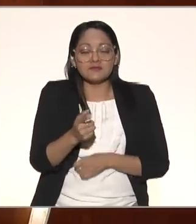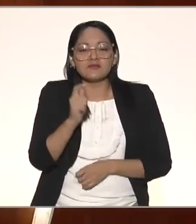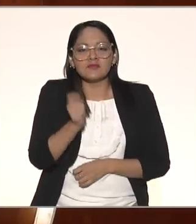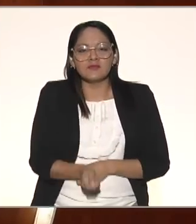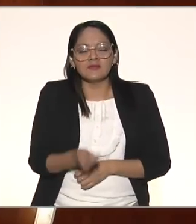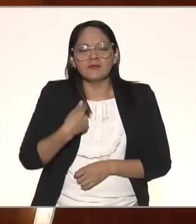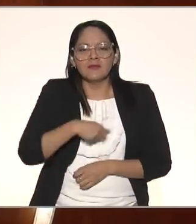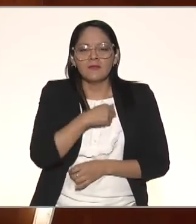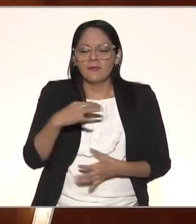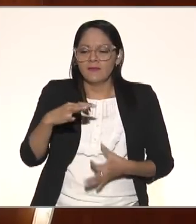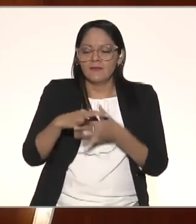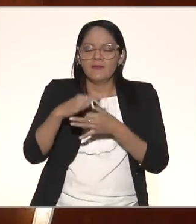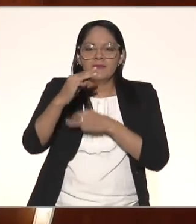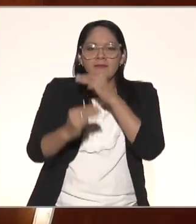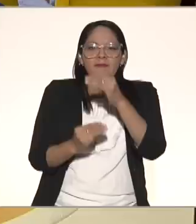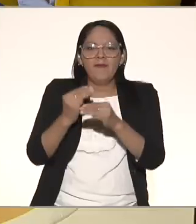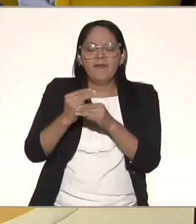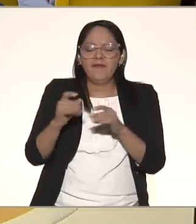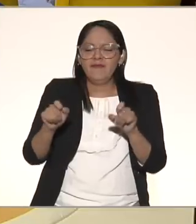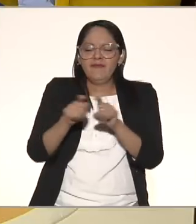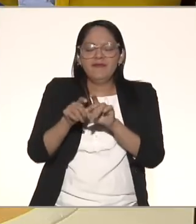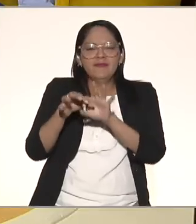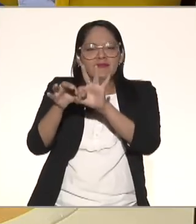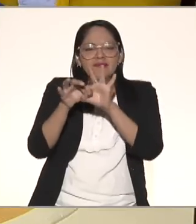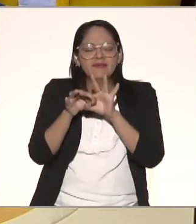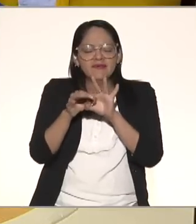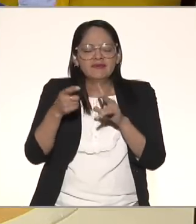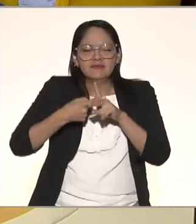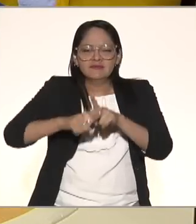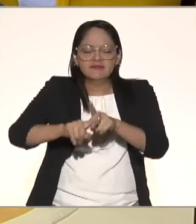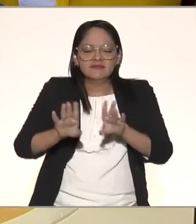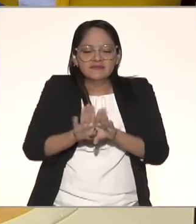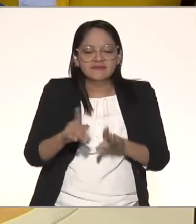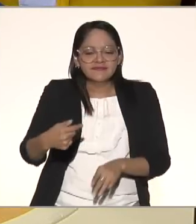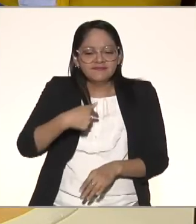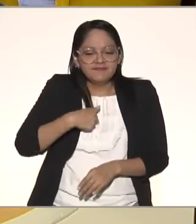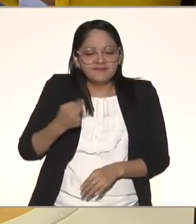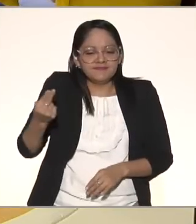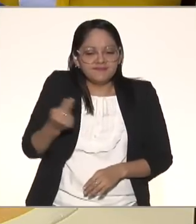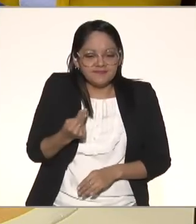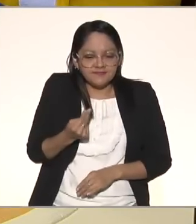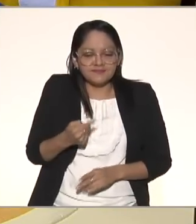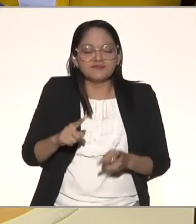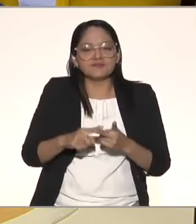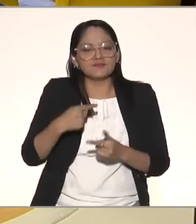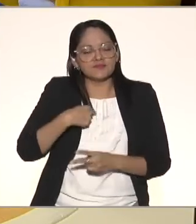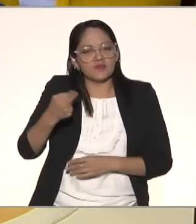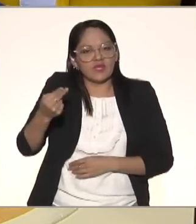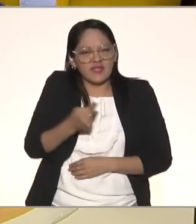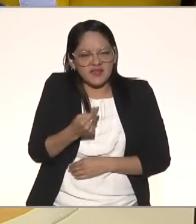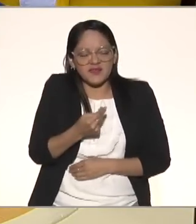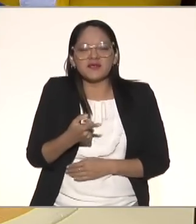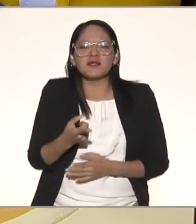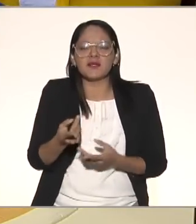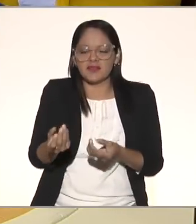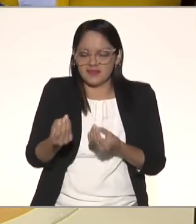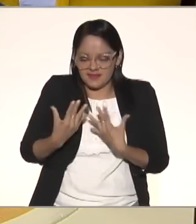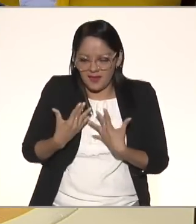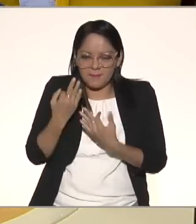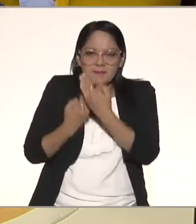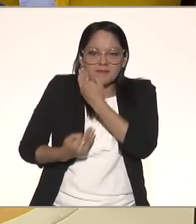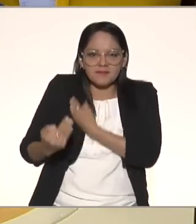vínculo con el mundo va a ser justamente a partir del yo necesito, necesito que me amen, necesito que me den, necesito que